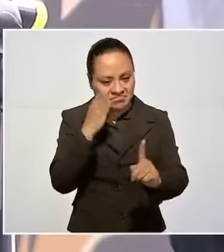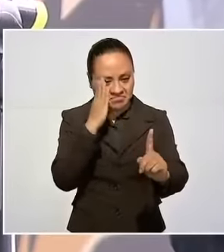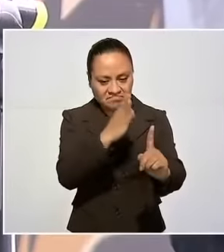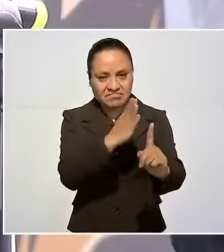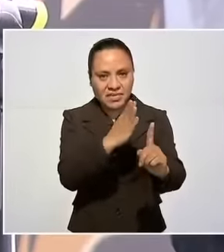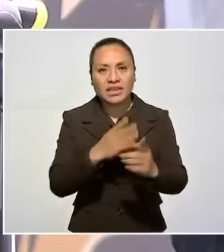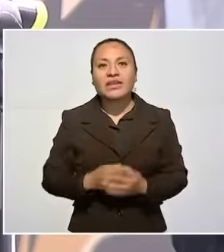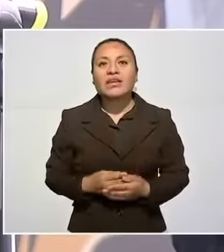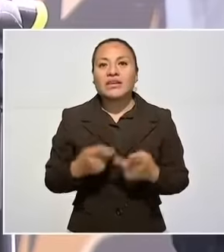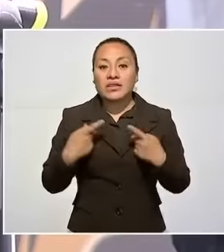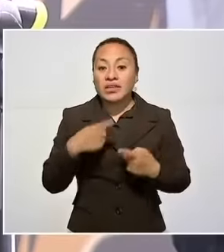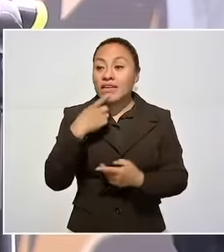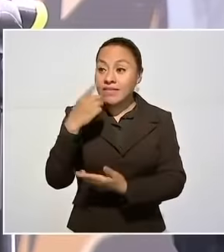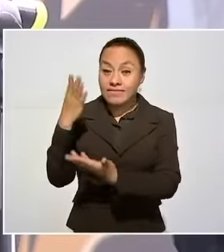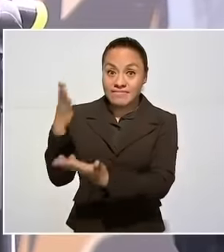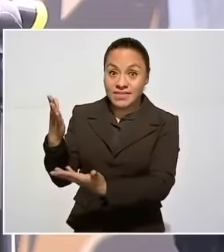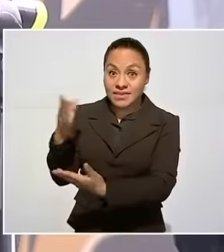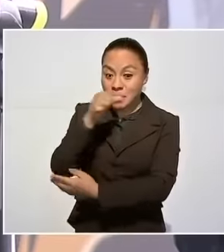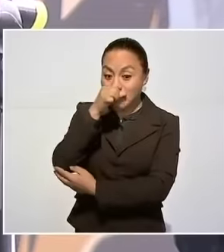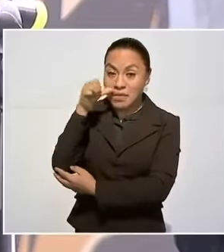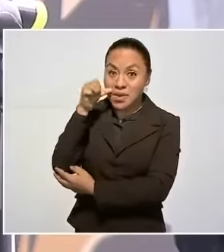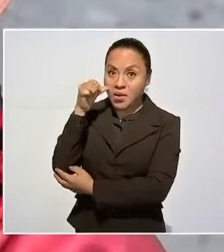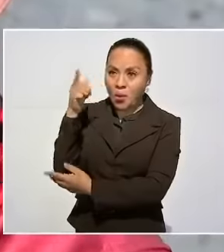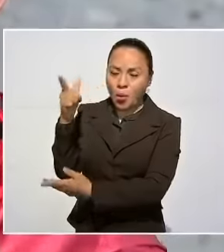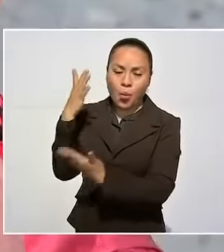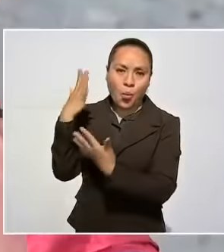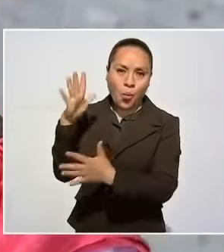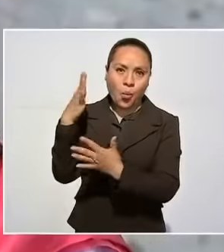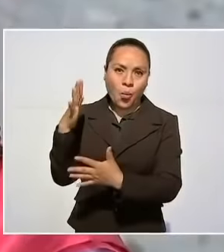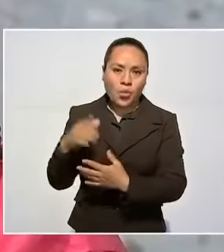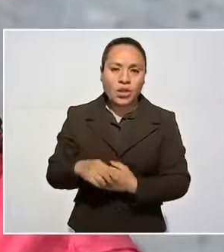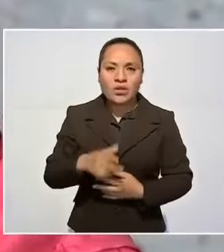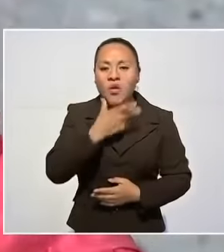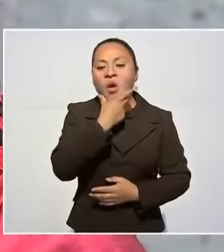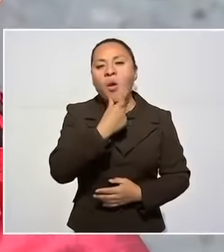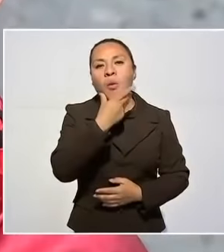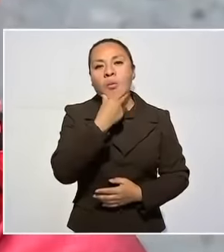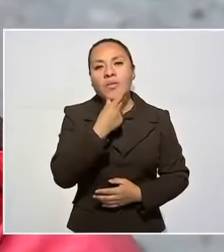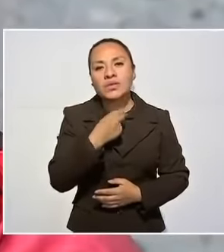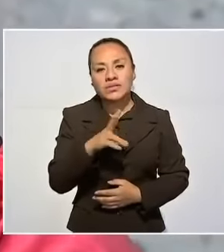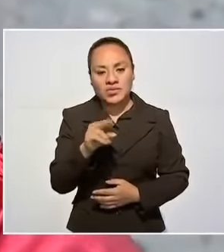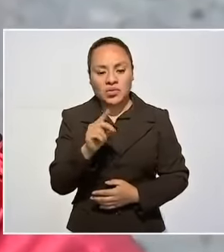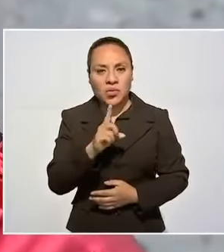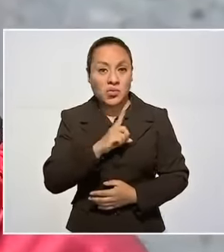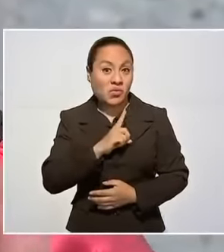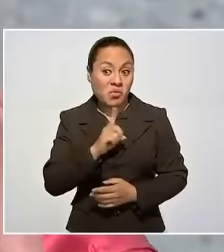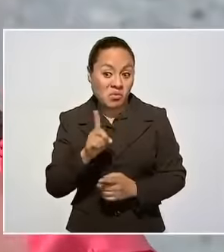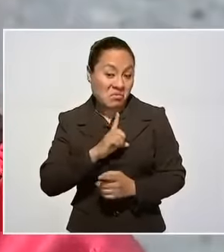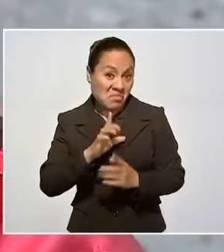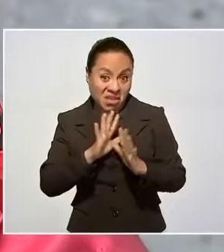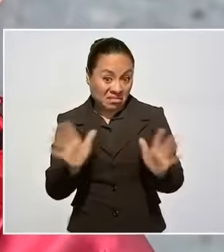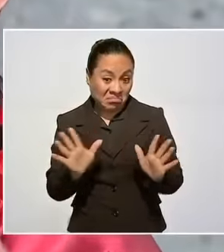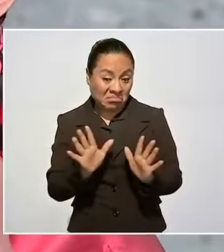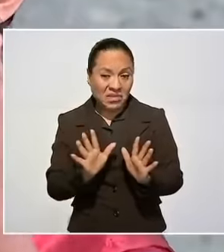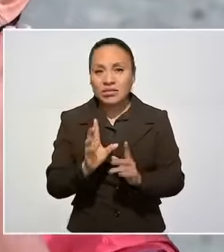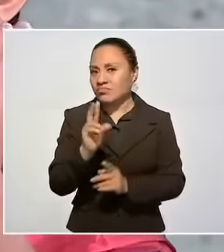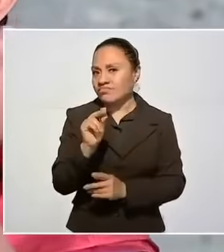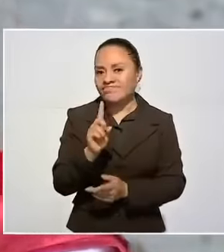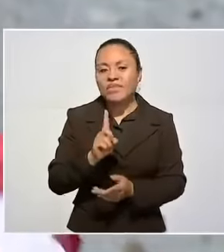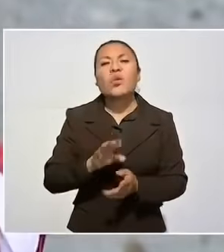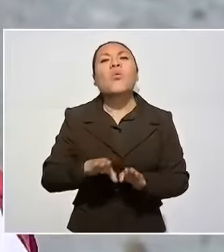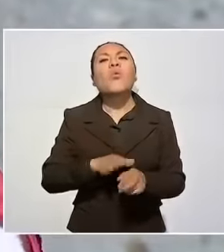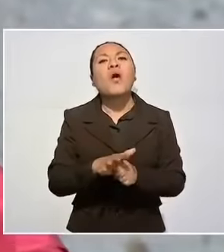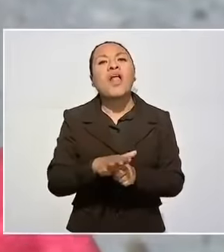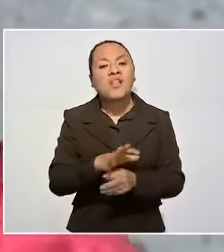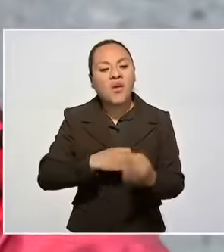como decía Don Benito Juárez García, los hombres no son nada, los principios lo